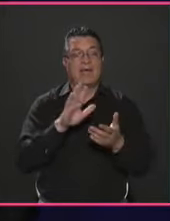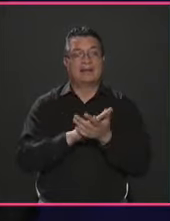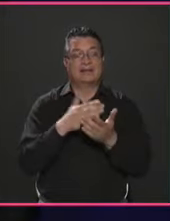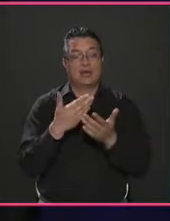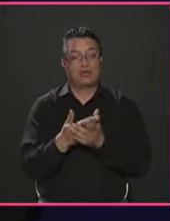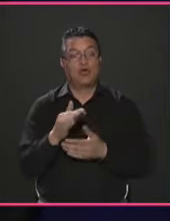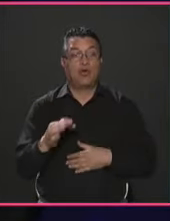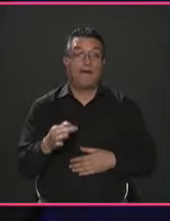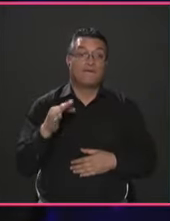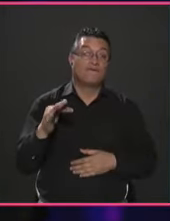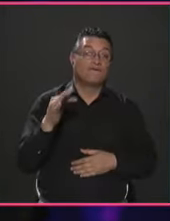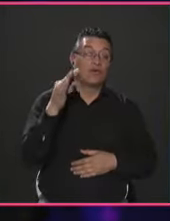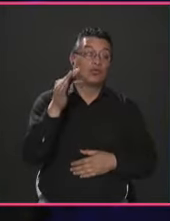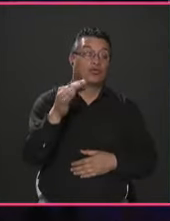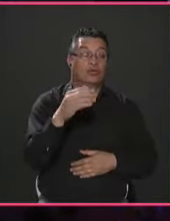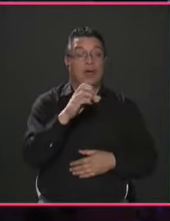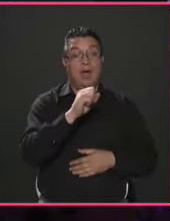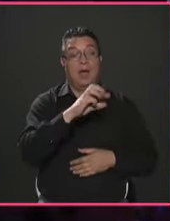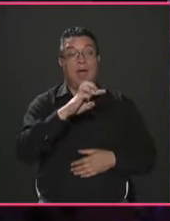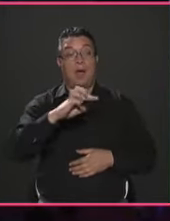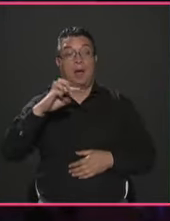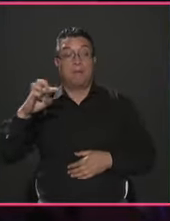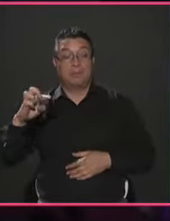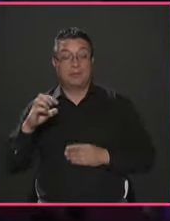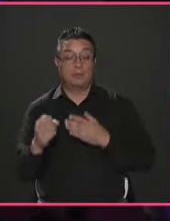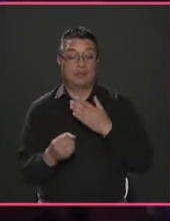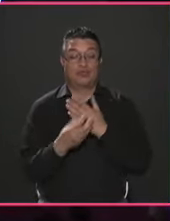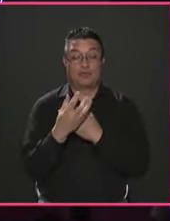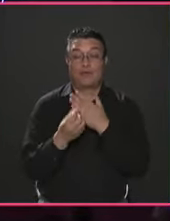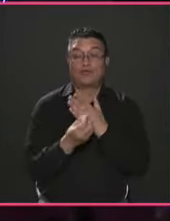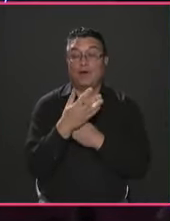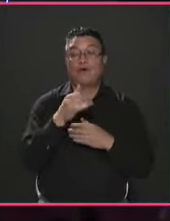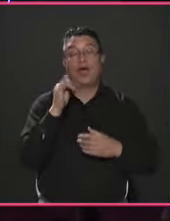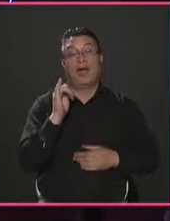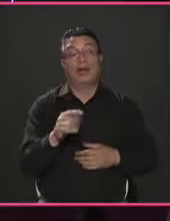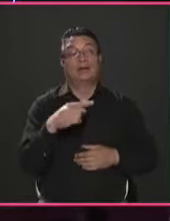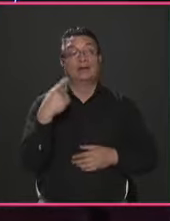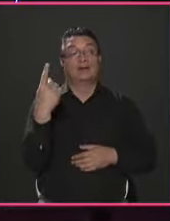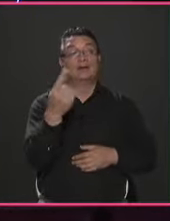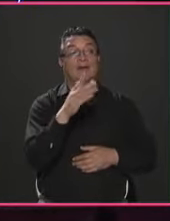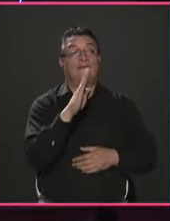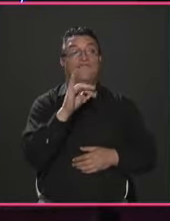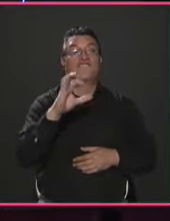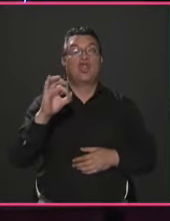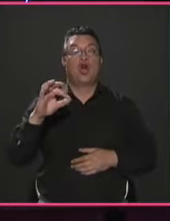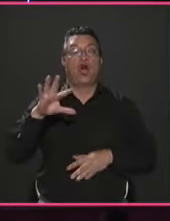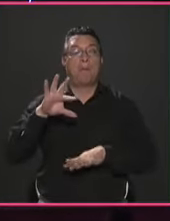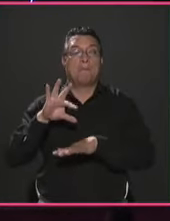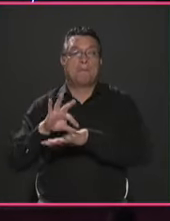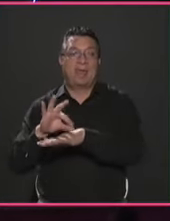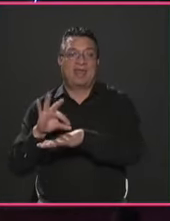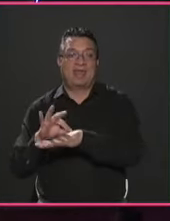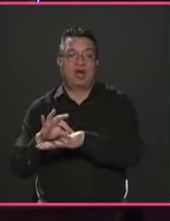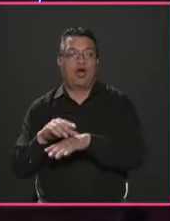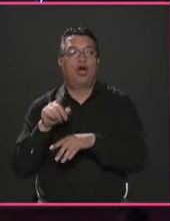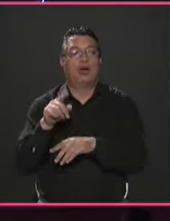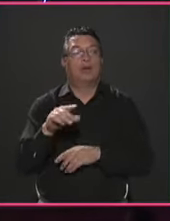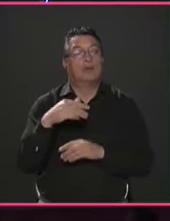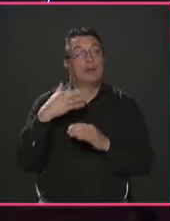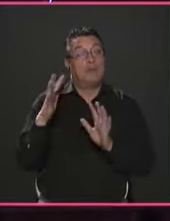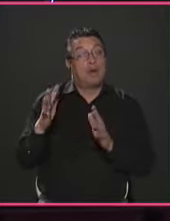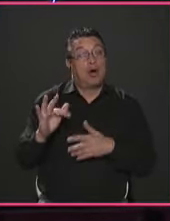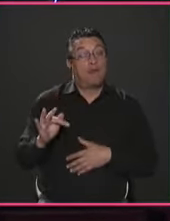y futuras aplicaciones de biomédicas para algún día